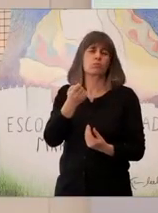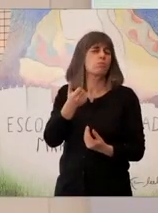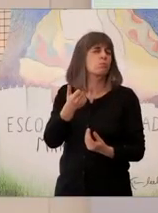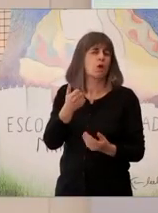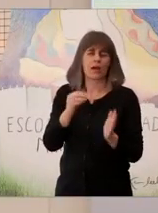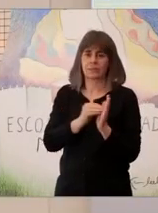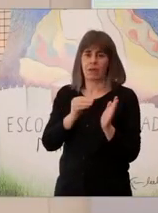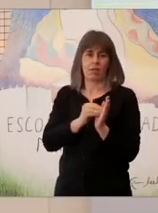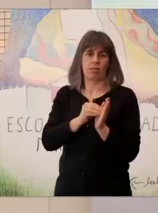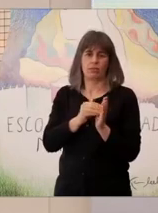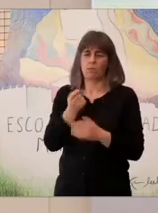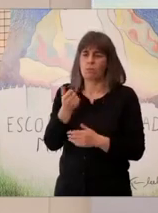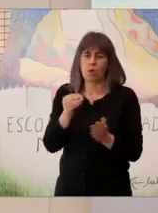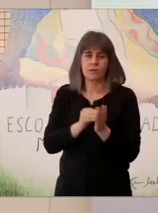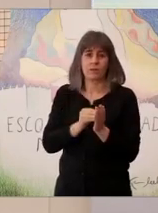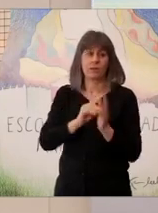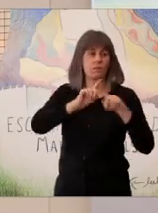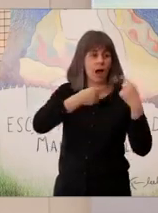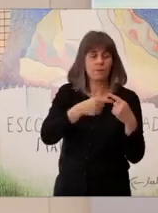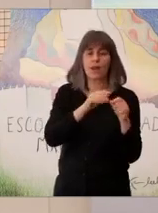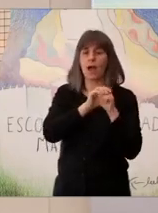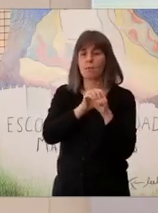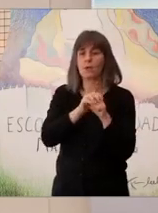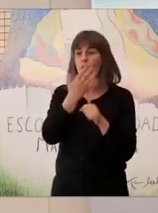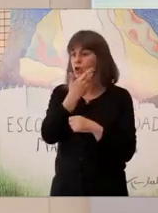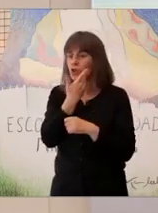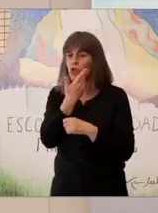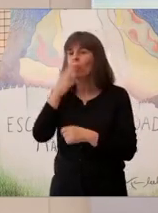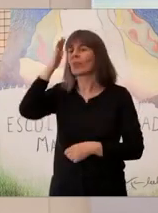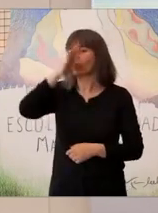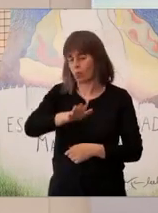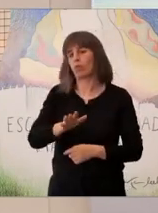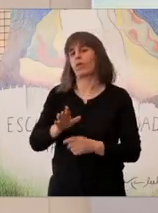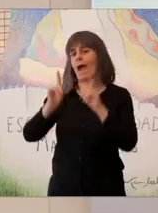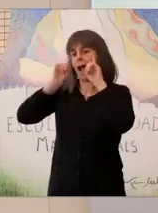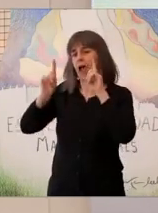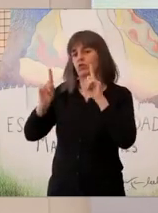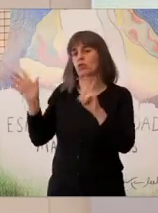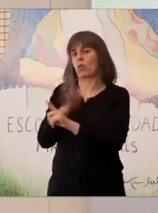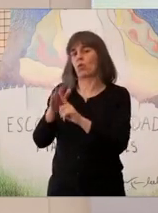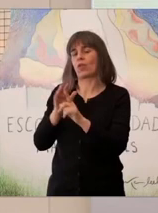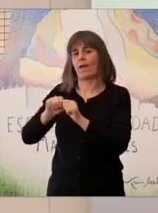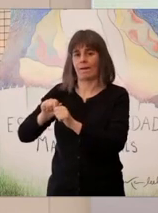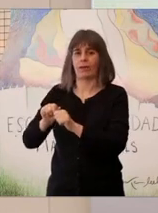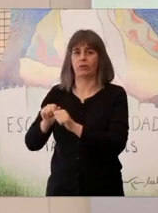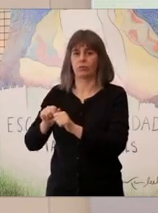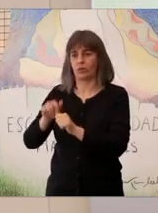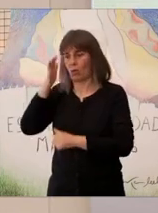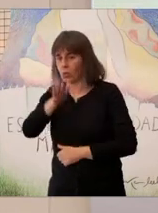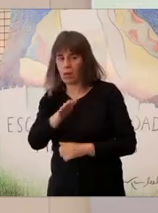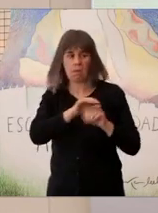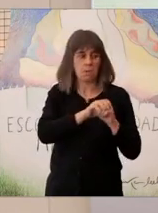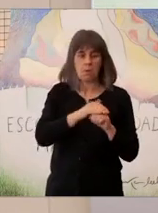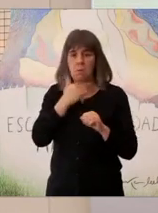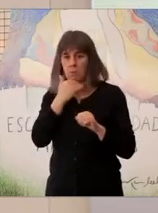familiares o amigos o conocidos denuncian un caso de violencia de género. Parece que nadie sabe